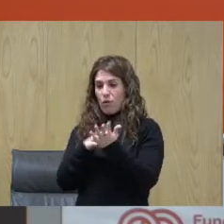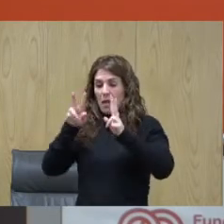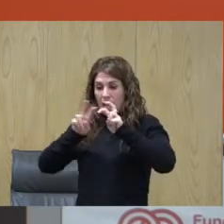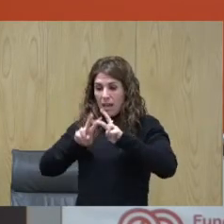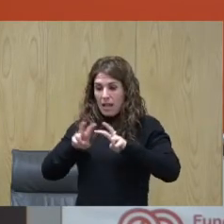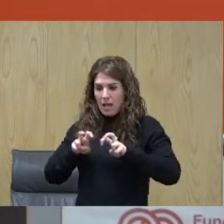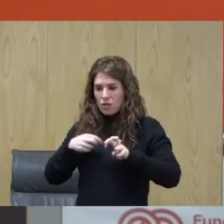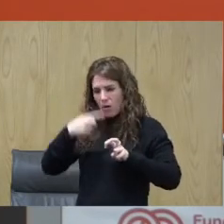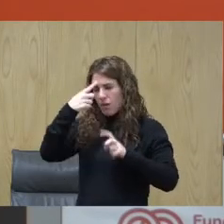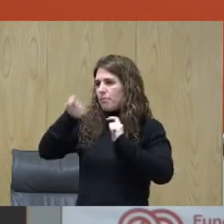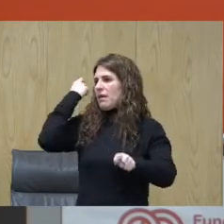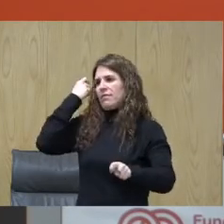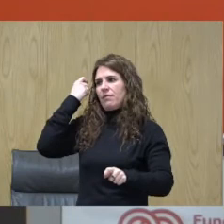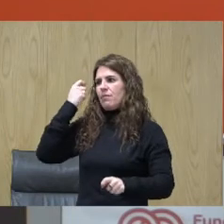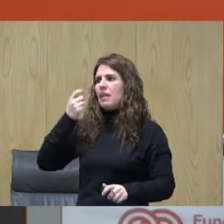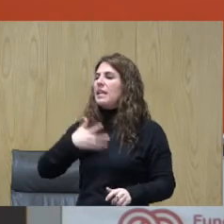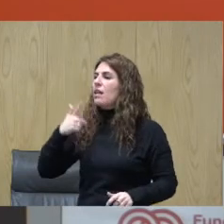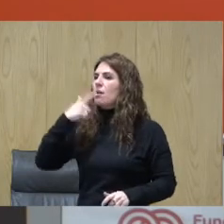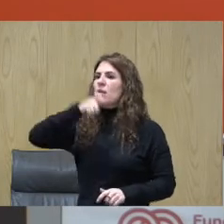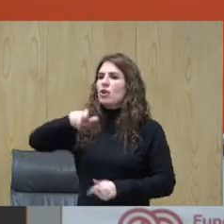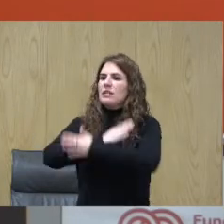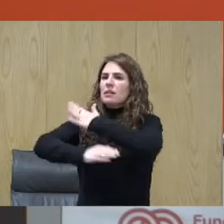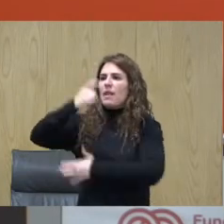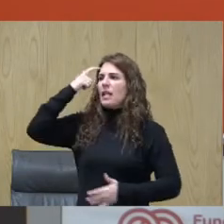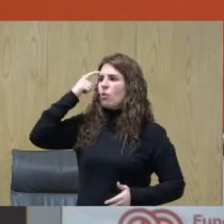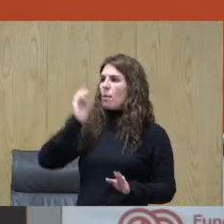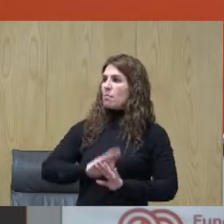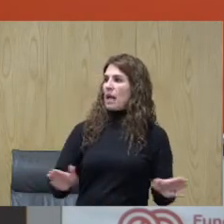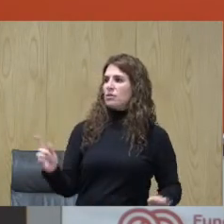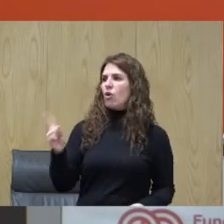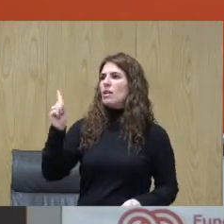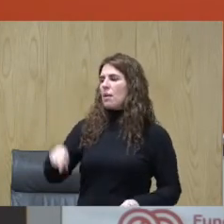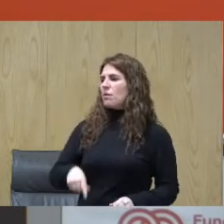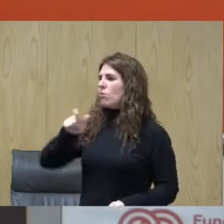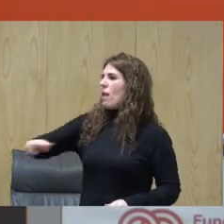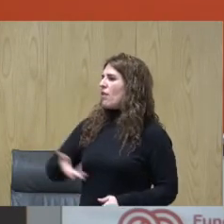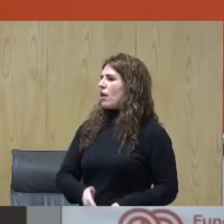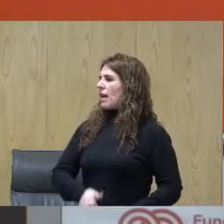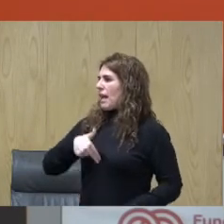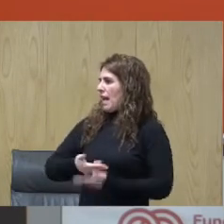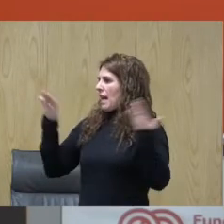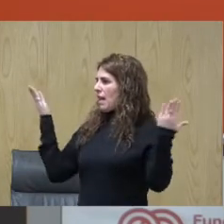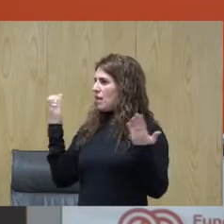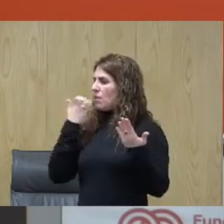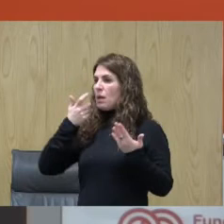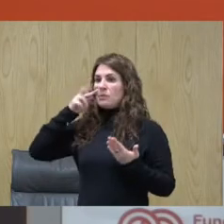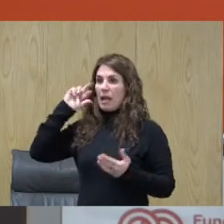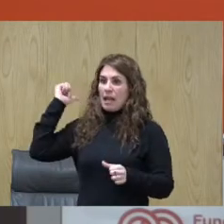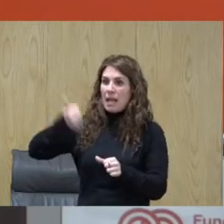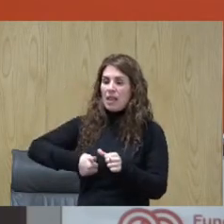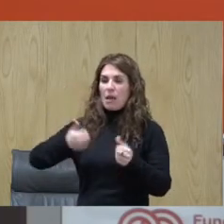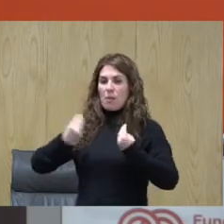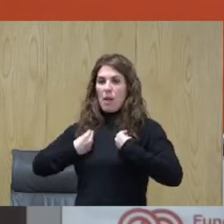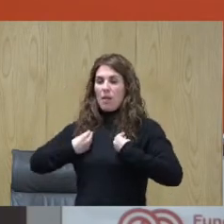que no solamente para las personas con discapacidad intelectual, sino para la población en general, ¿no? A mayor vivencia, mayor experiencia,